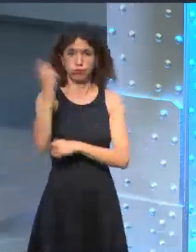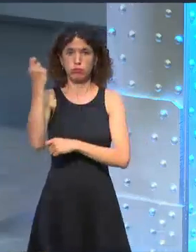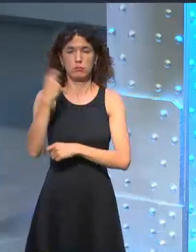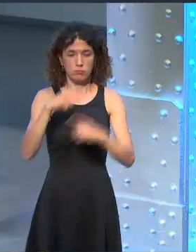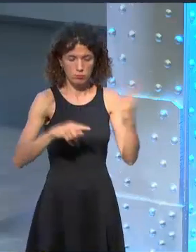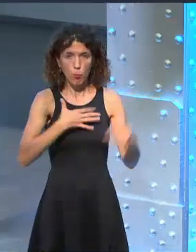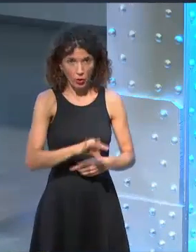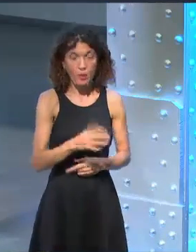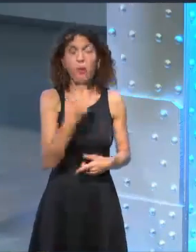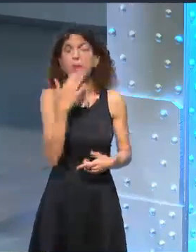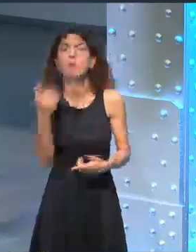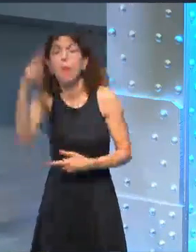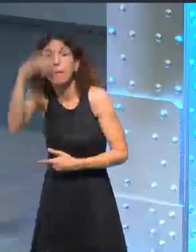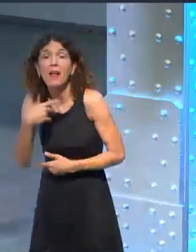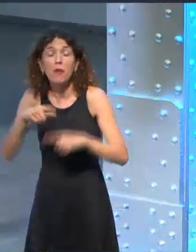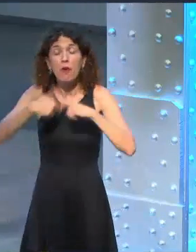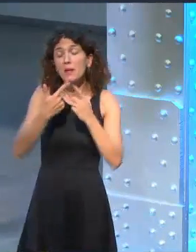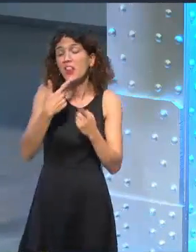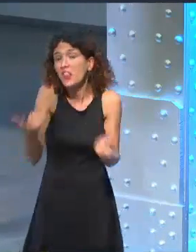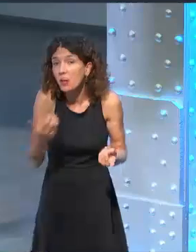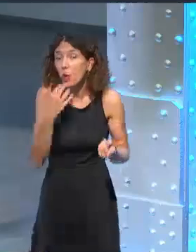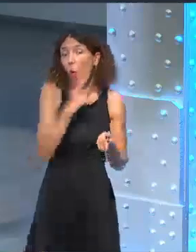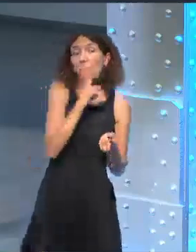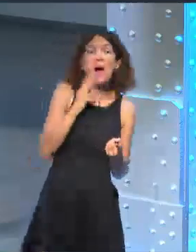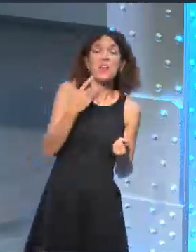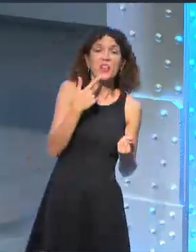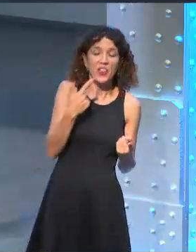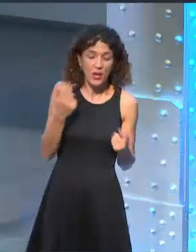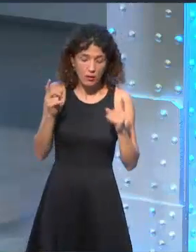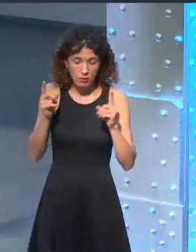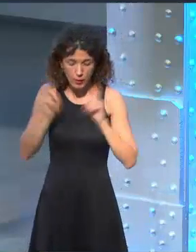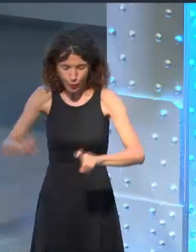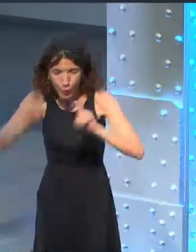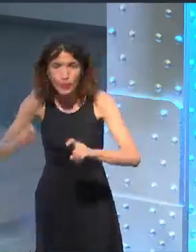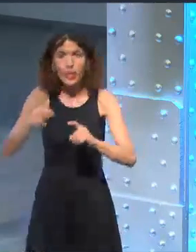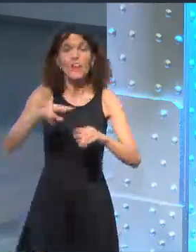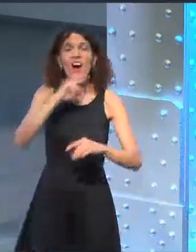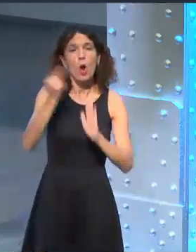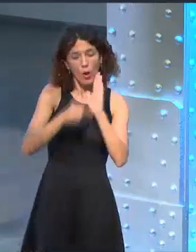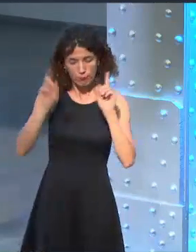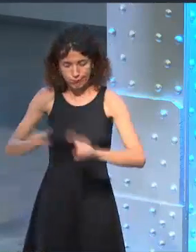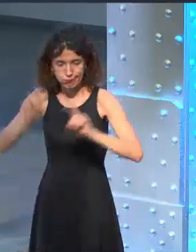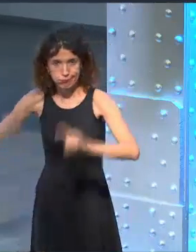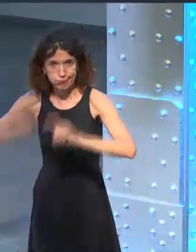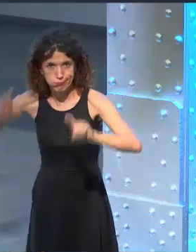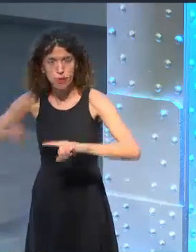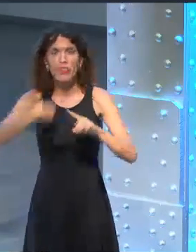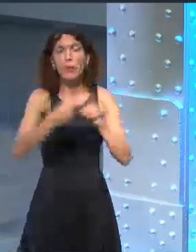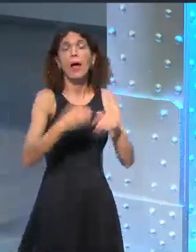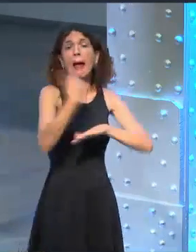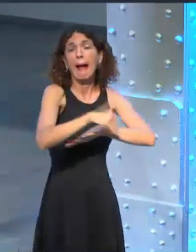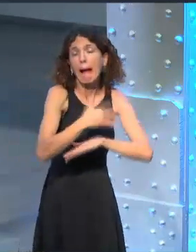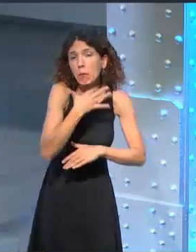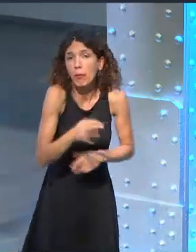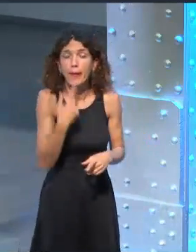que tú como padre en la familia o como madre les inculques una serie de valores y luego salgan a la